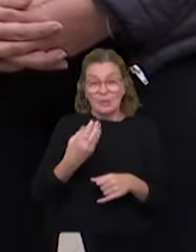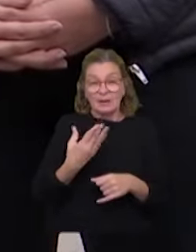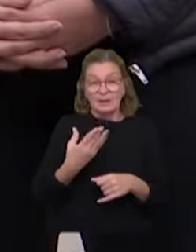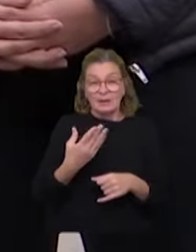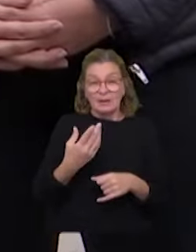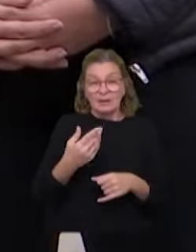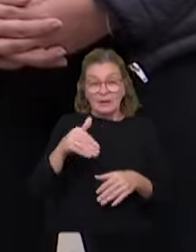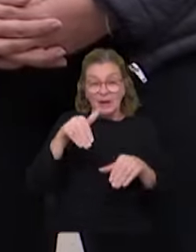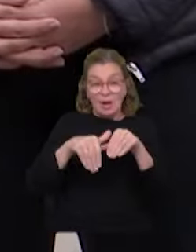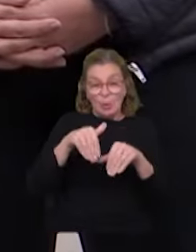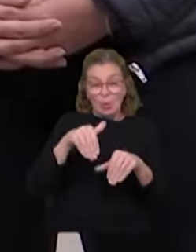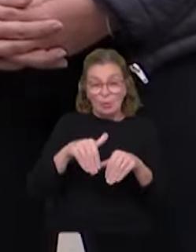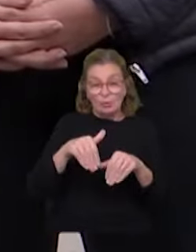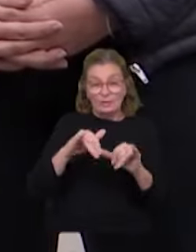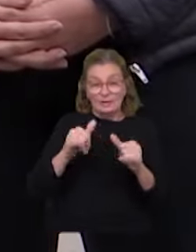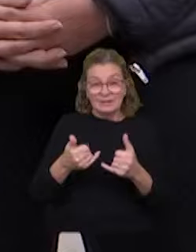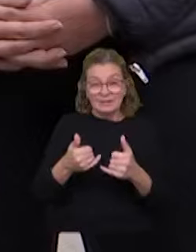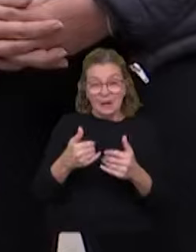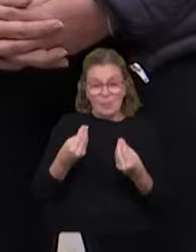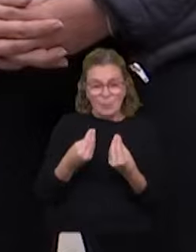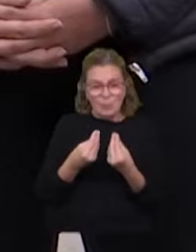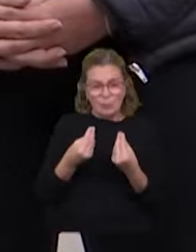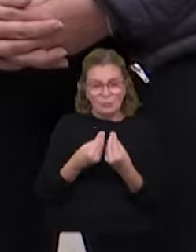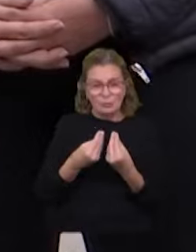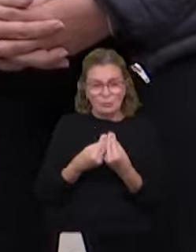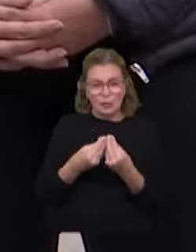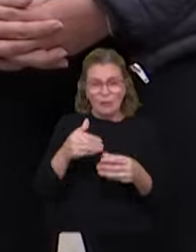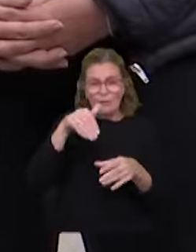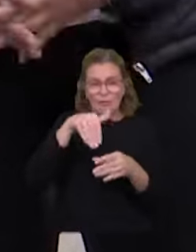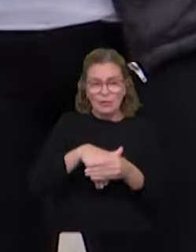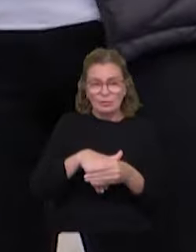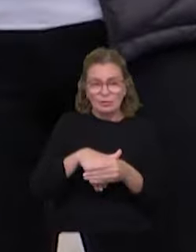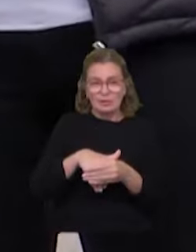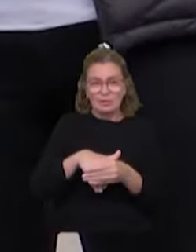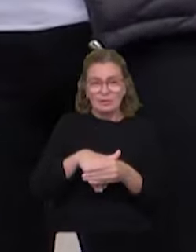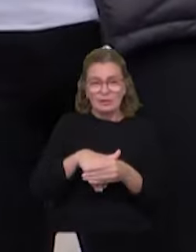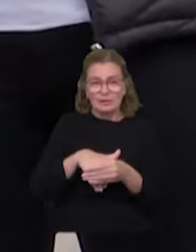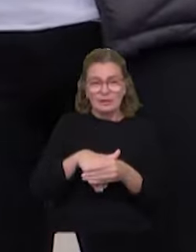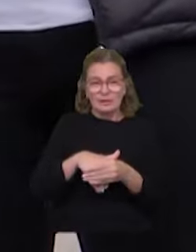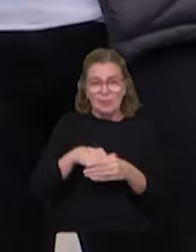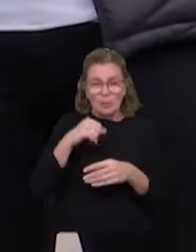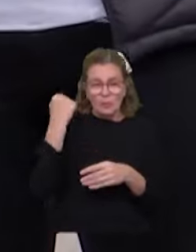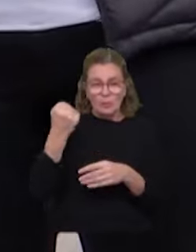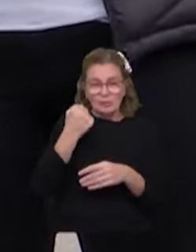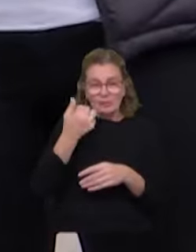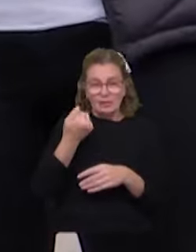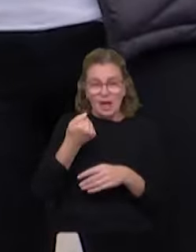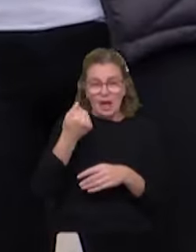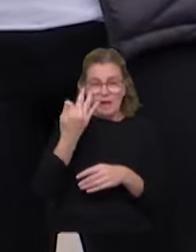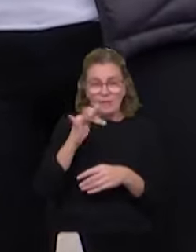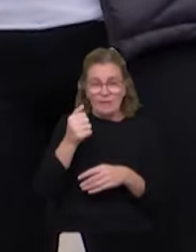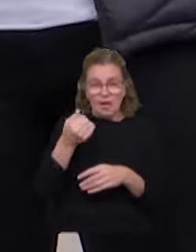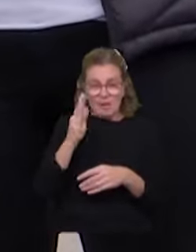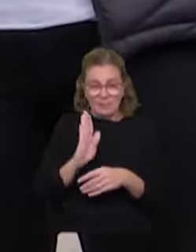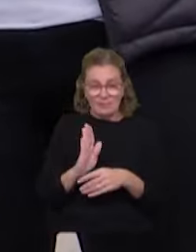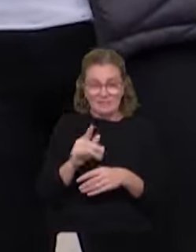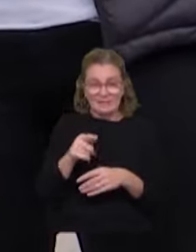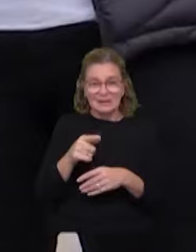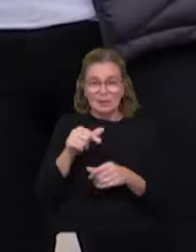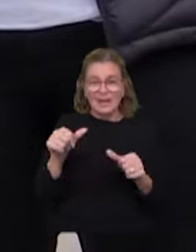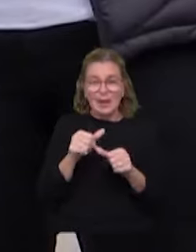las urnas haya una avalancha de votos que revienten la saf que